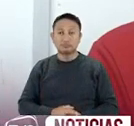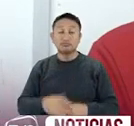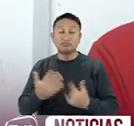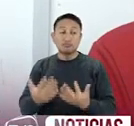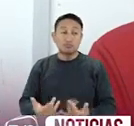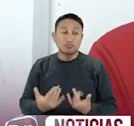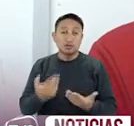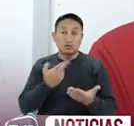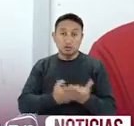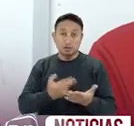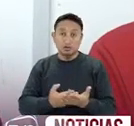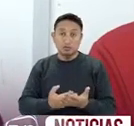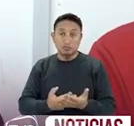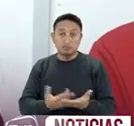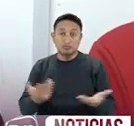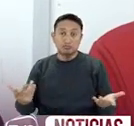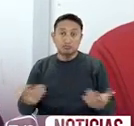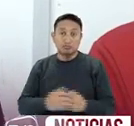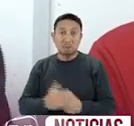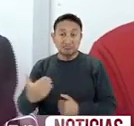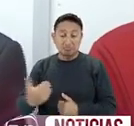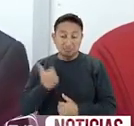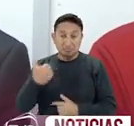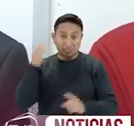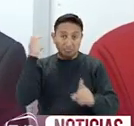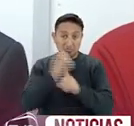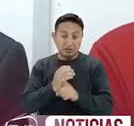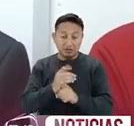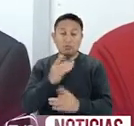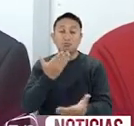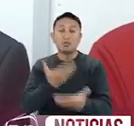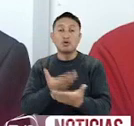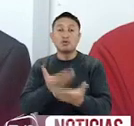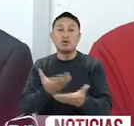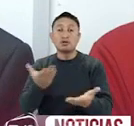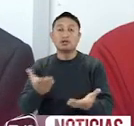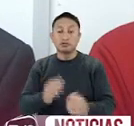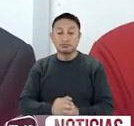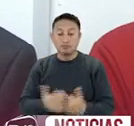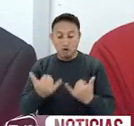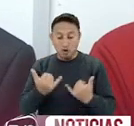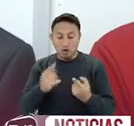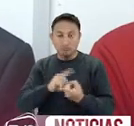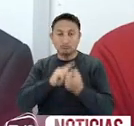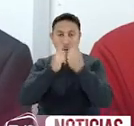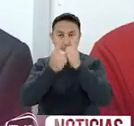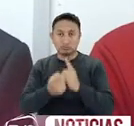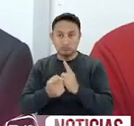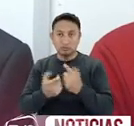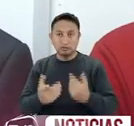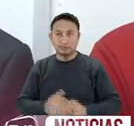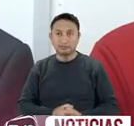a las reuniones. Y no solo para quejarnos, sino para proponer, porque es tiempo de cambios, es tiempo de